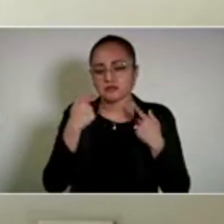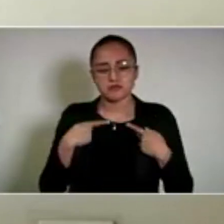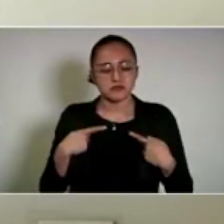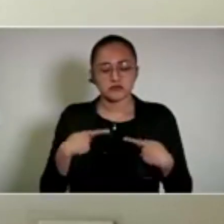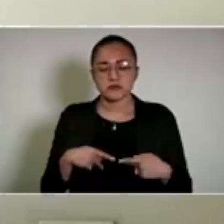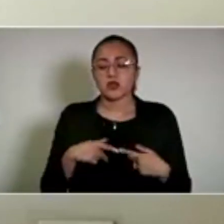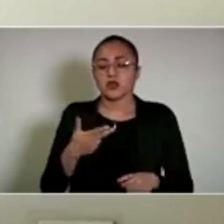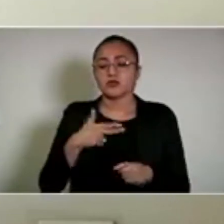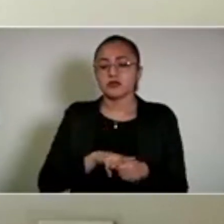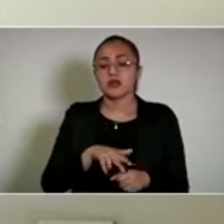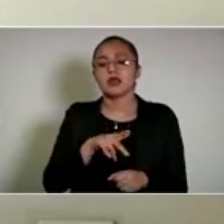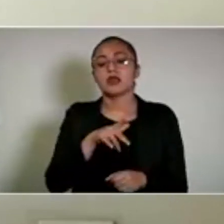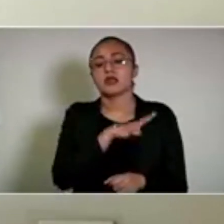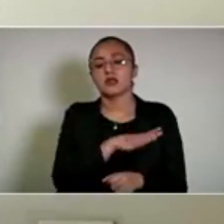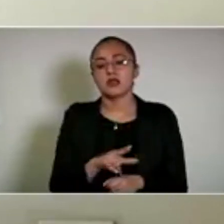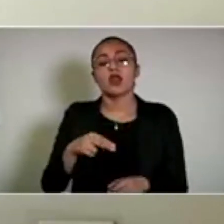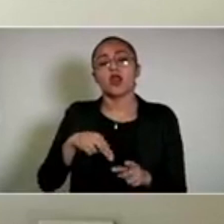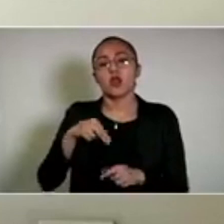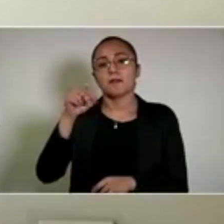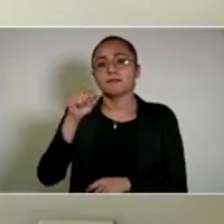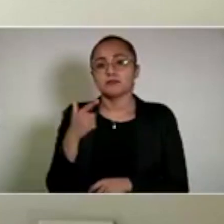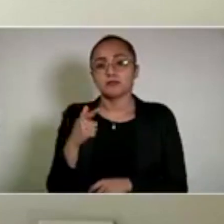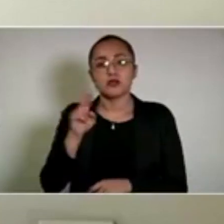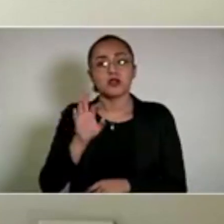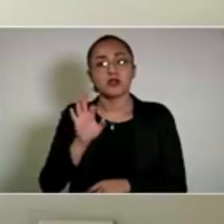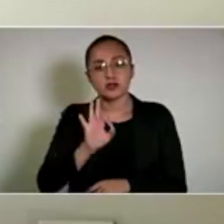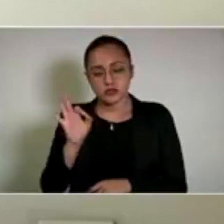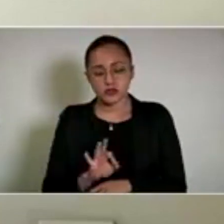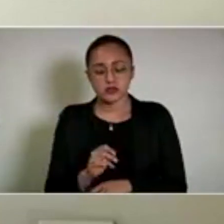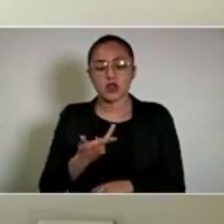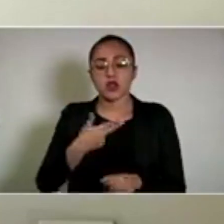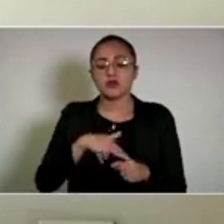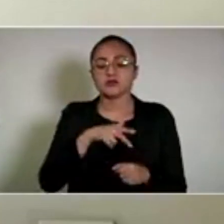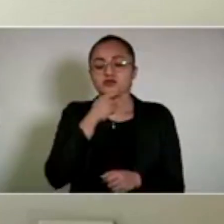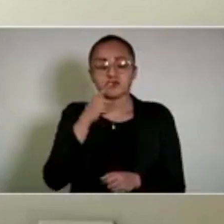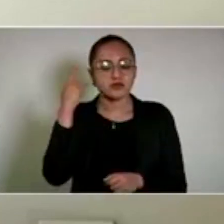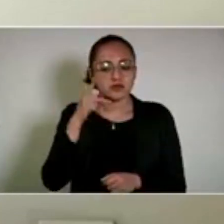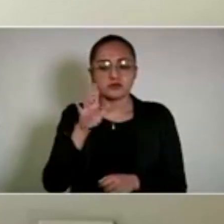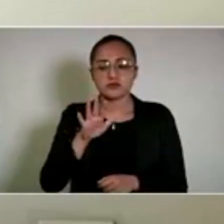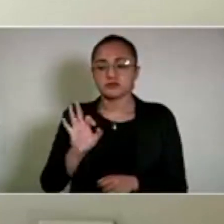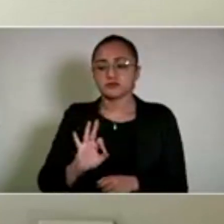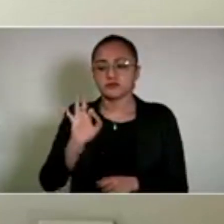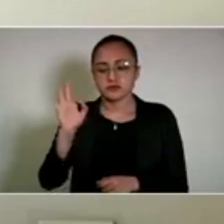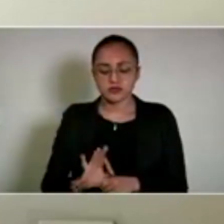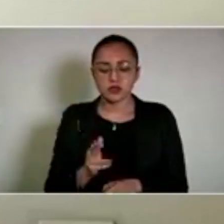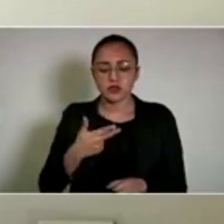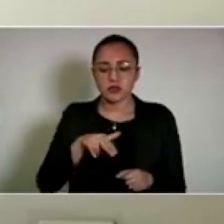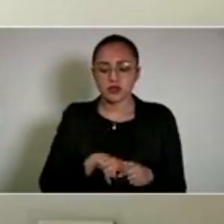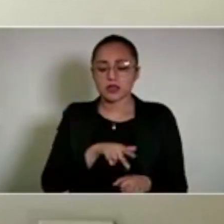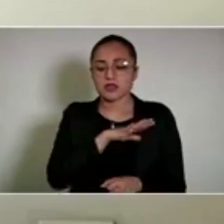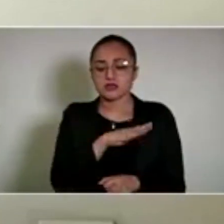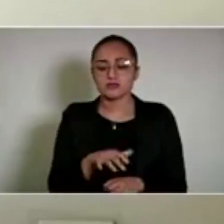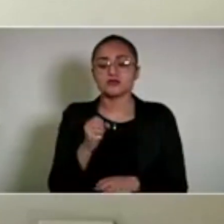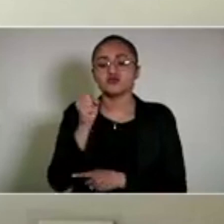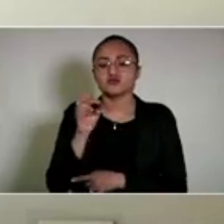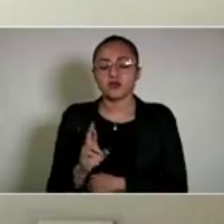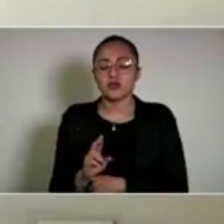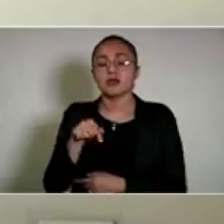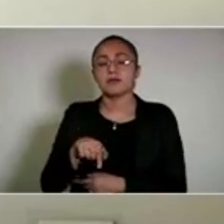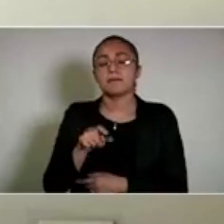el Hospital General del Norte 27%, el Hospital del Niño Poblano 5%, el Hospital General del